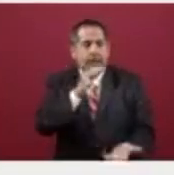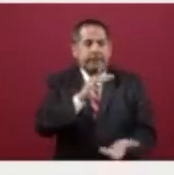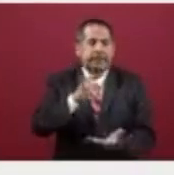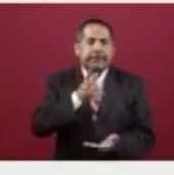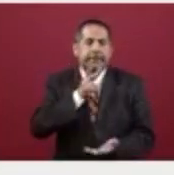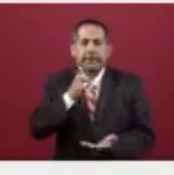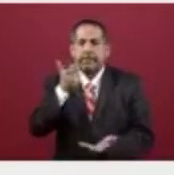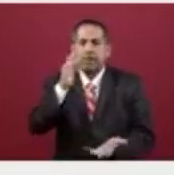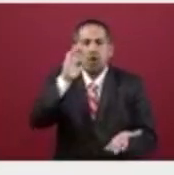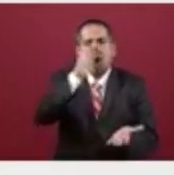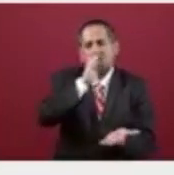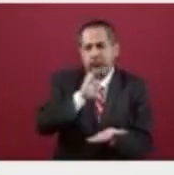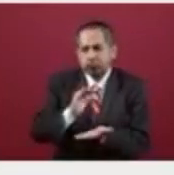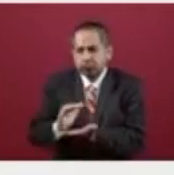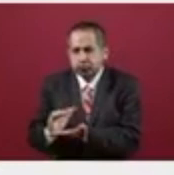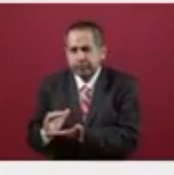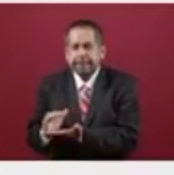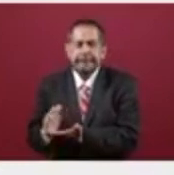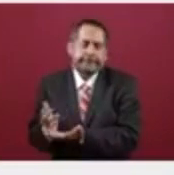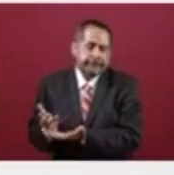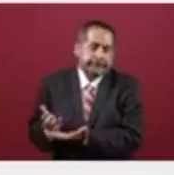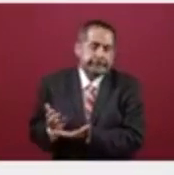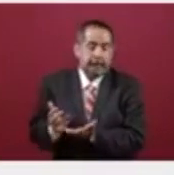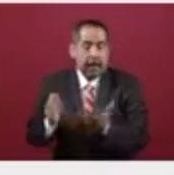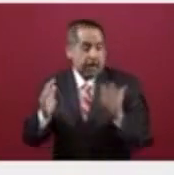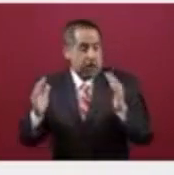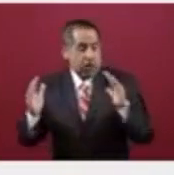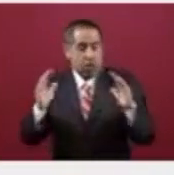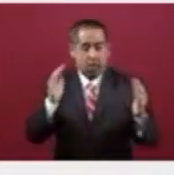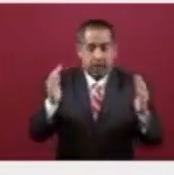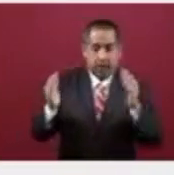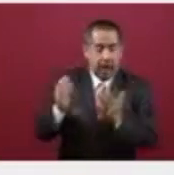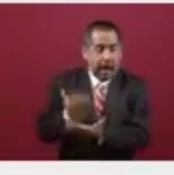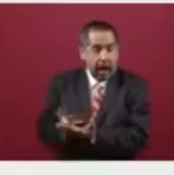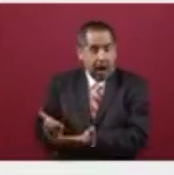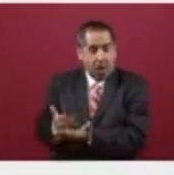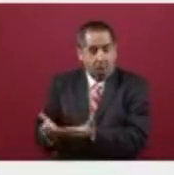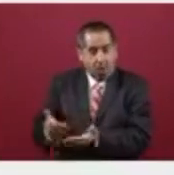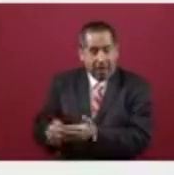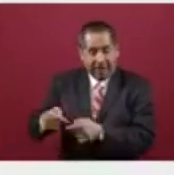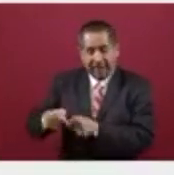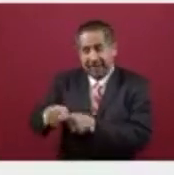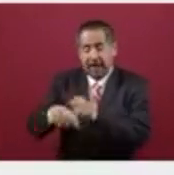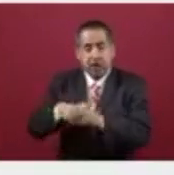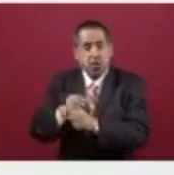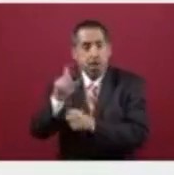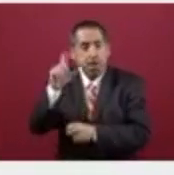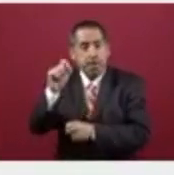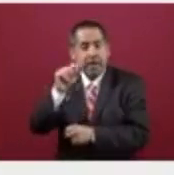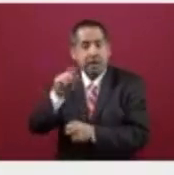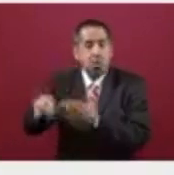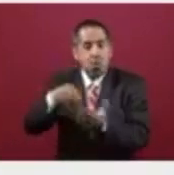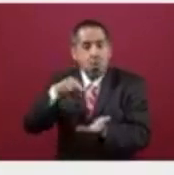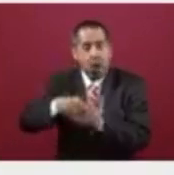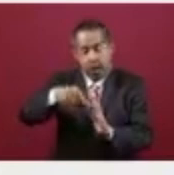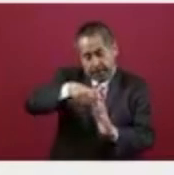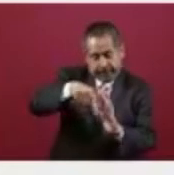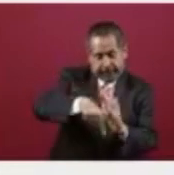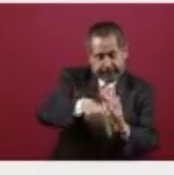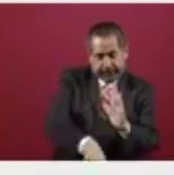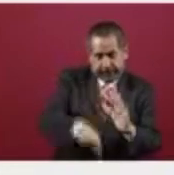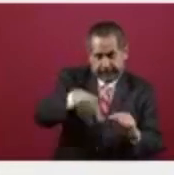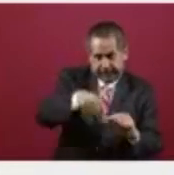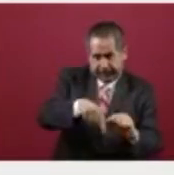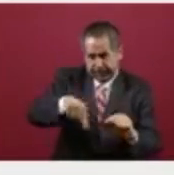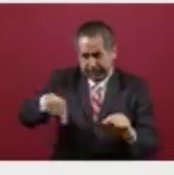la producción. Entonces, si comparamos con los 20 campos que se van a desarrollar este